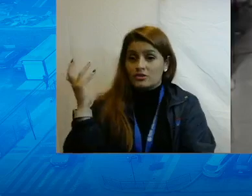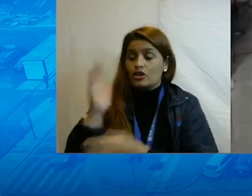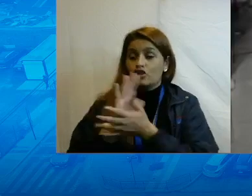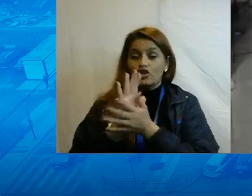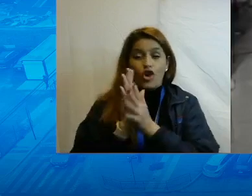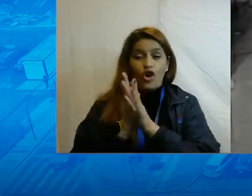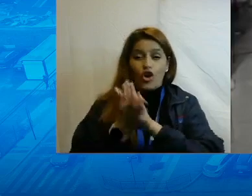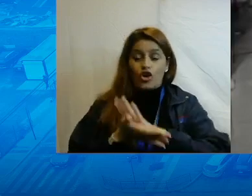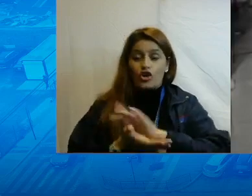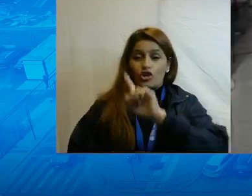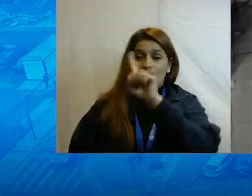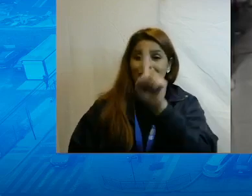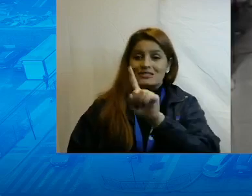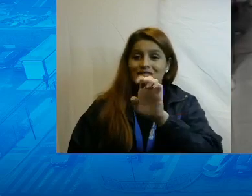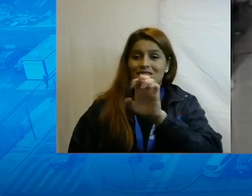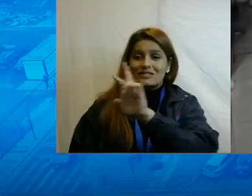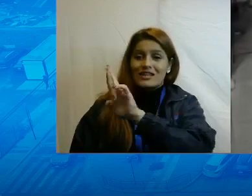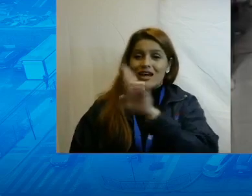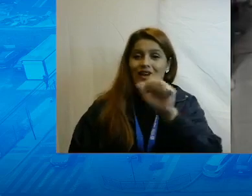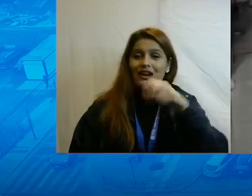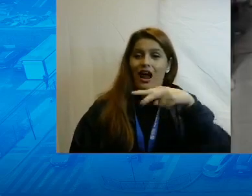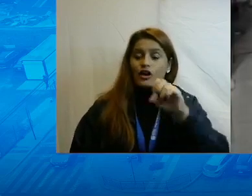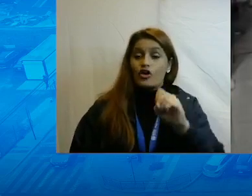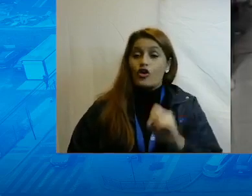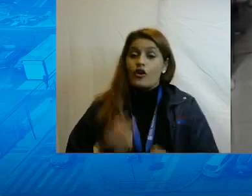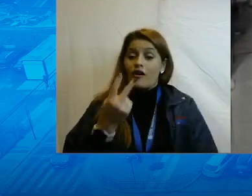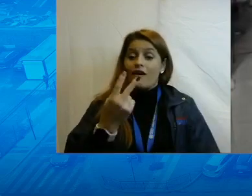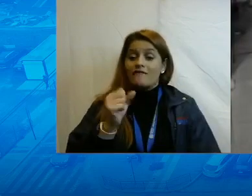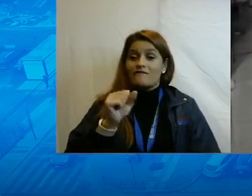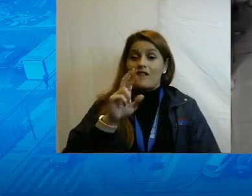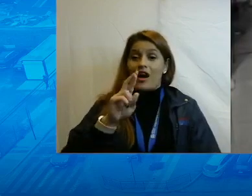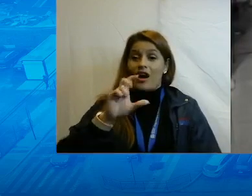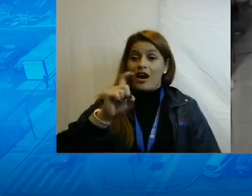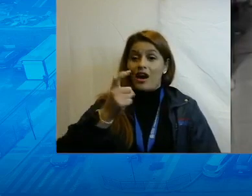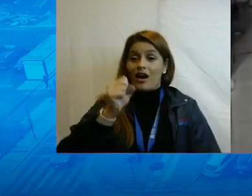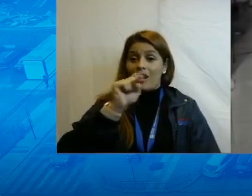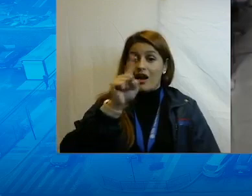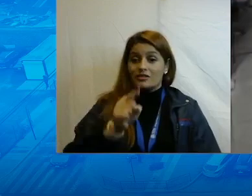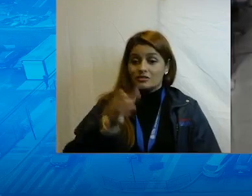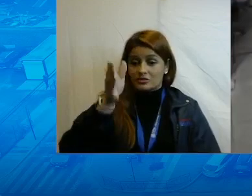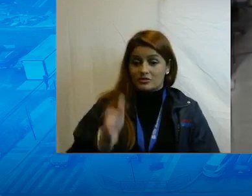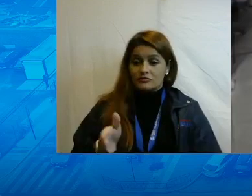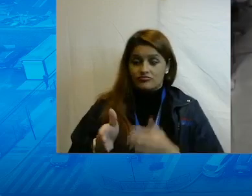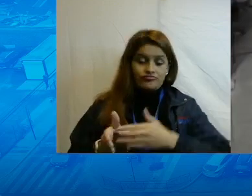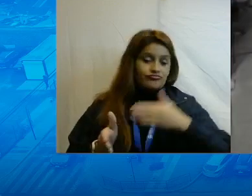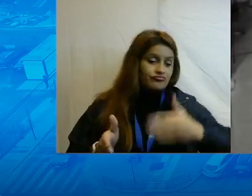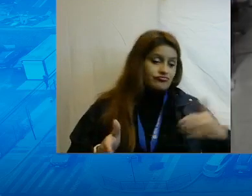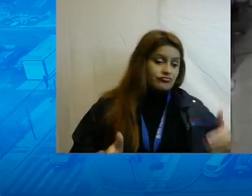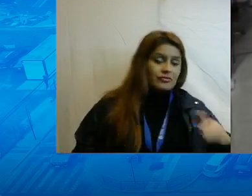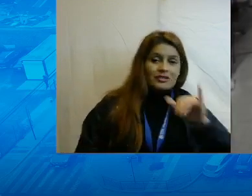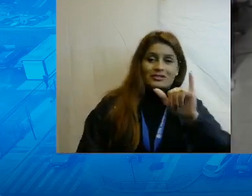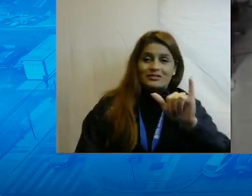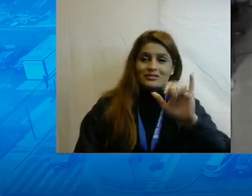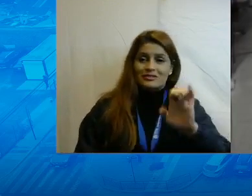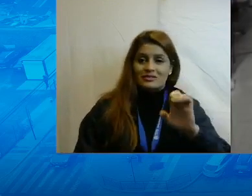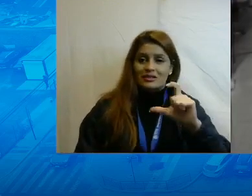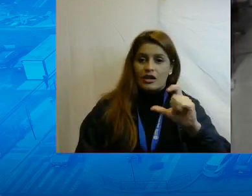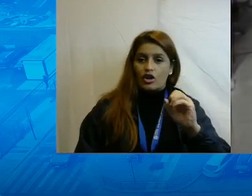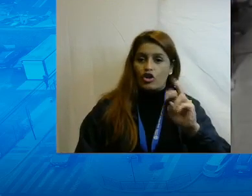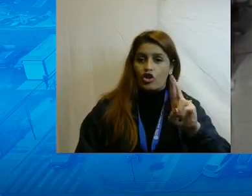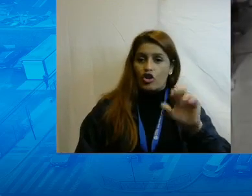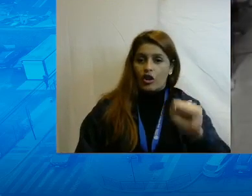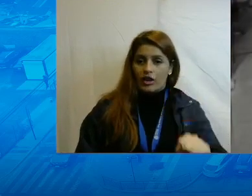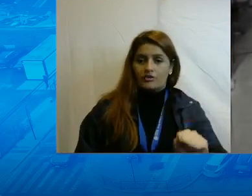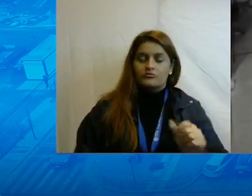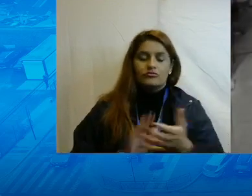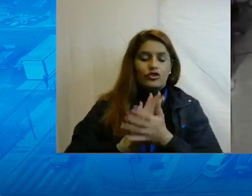Serrano, desde Vargas hasta Yécora. Hoy día se preparó el terreno, están todas las macetas listas, llegar y